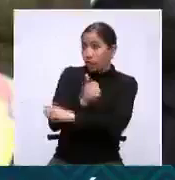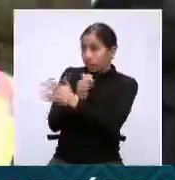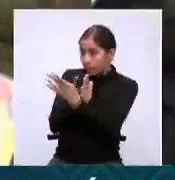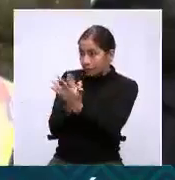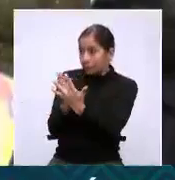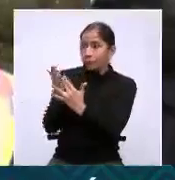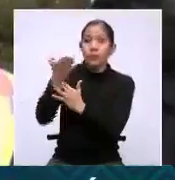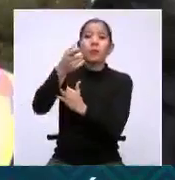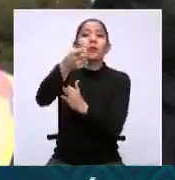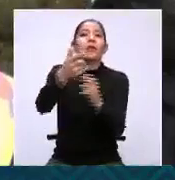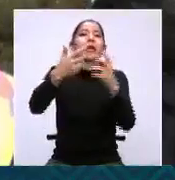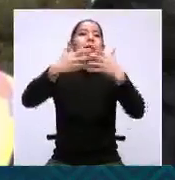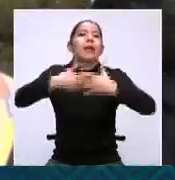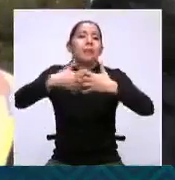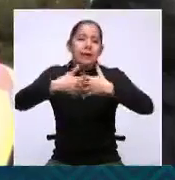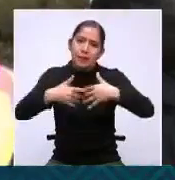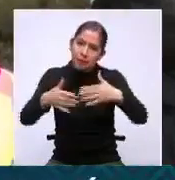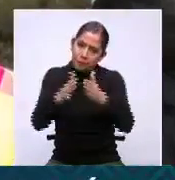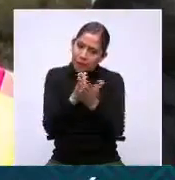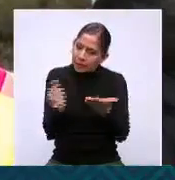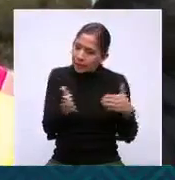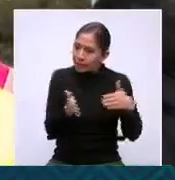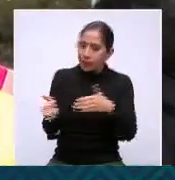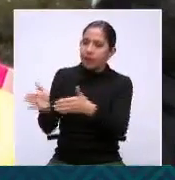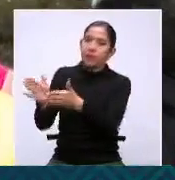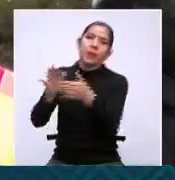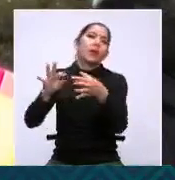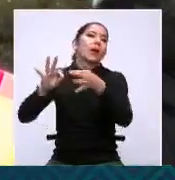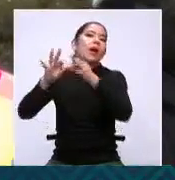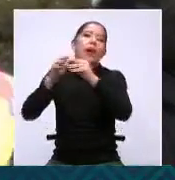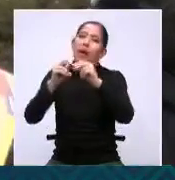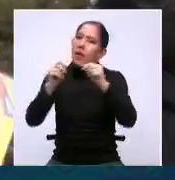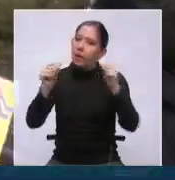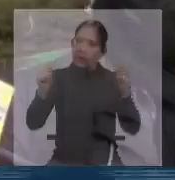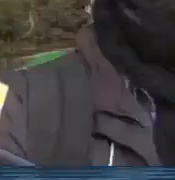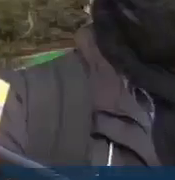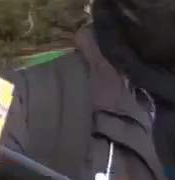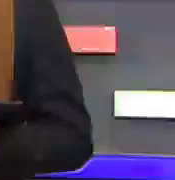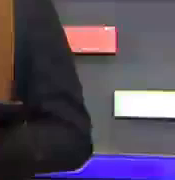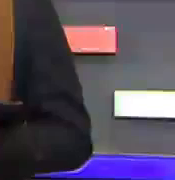está construyendo. Estamos pidiendo que se arregle de una vez estos